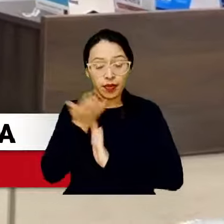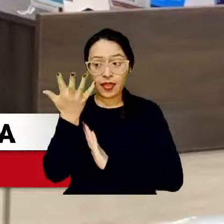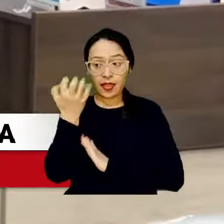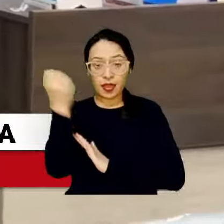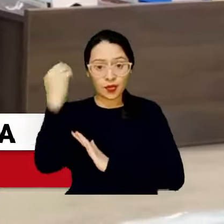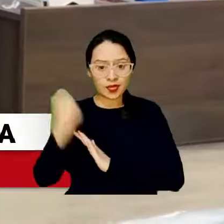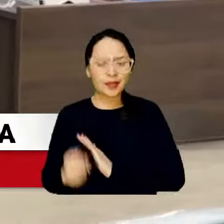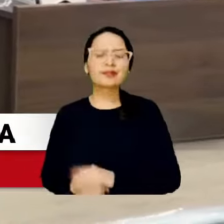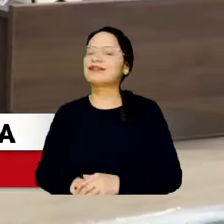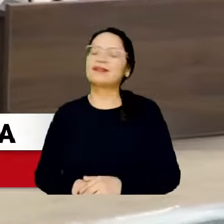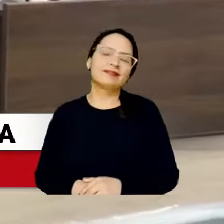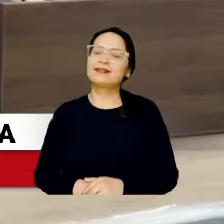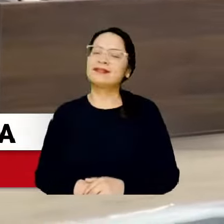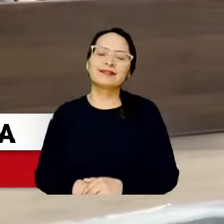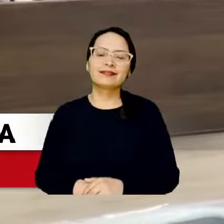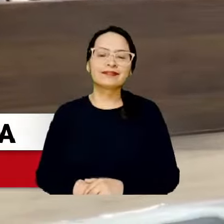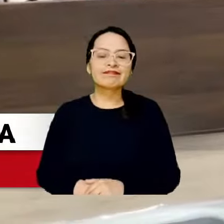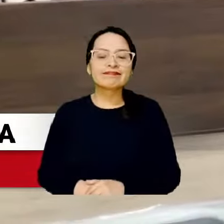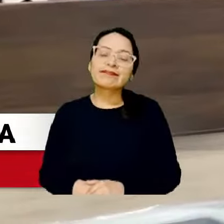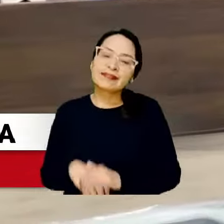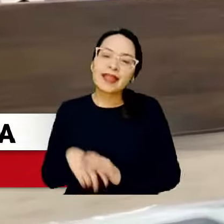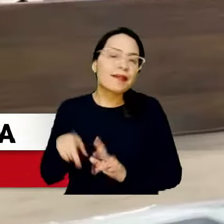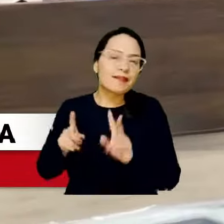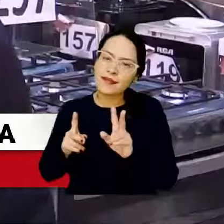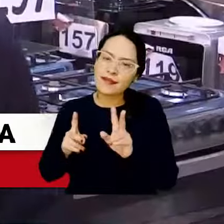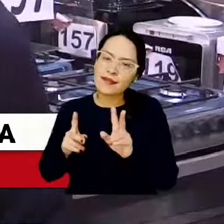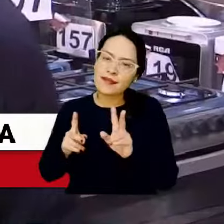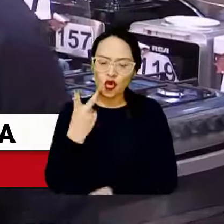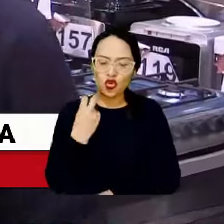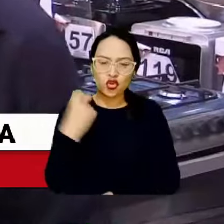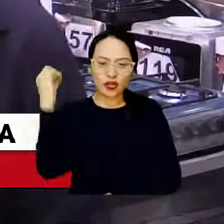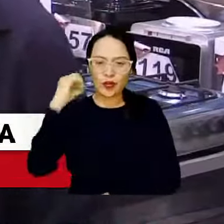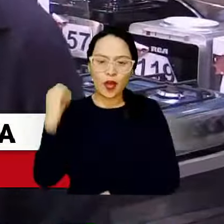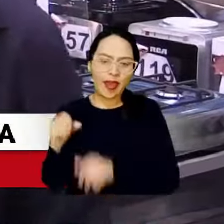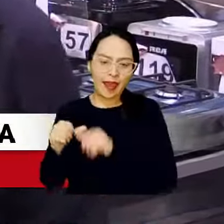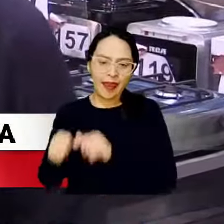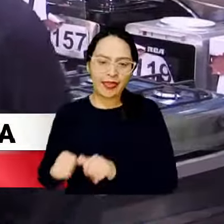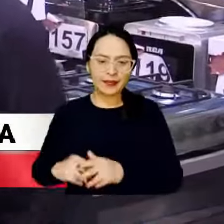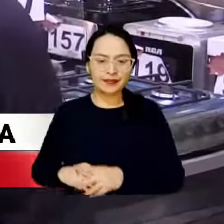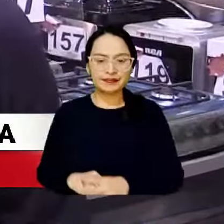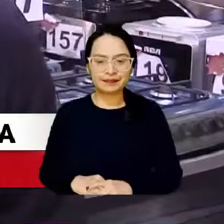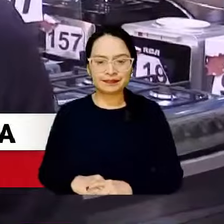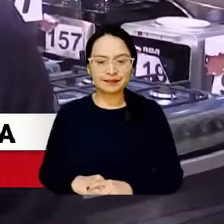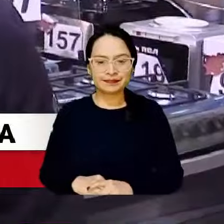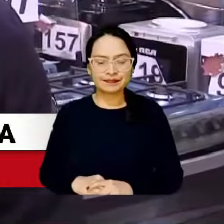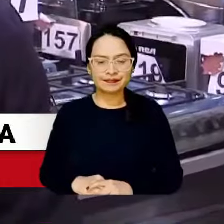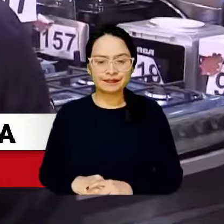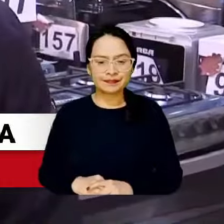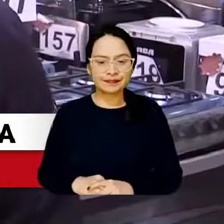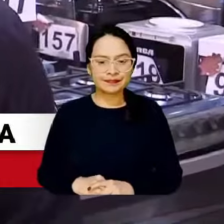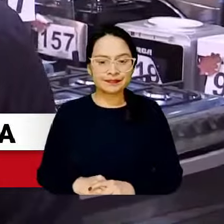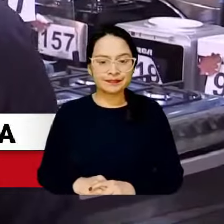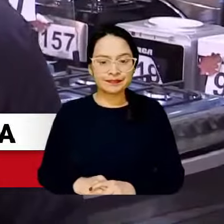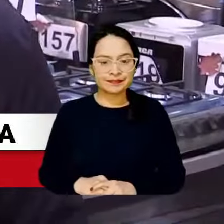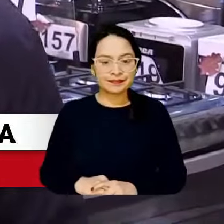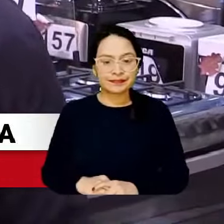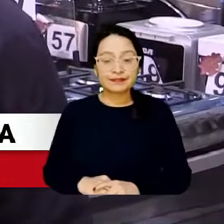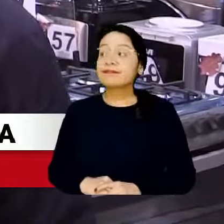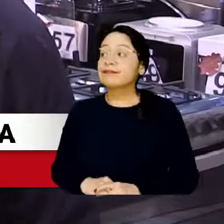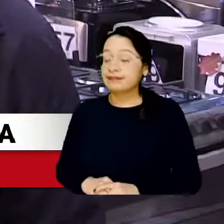al 15% desde el 1 de abril de 2024. Se viene lo que son el tema del mes donde pagan